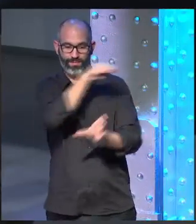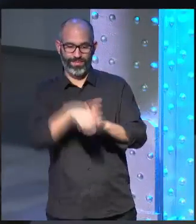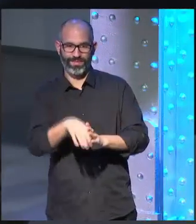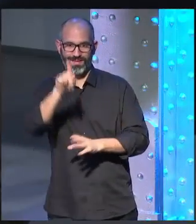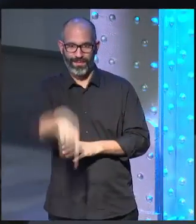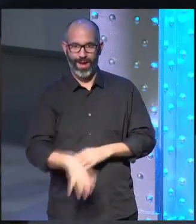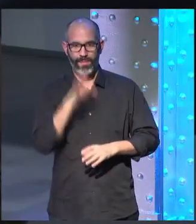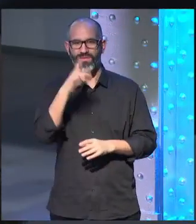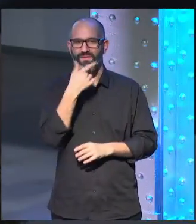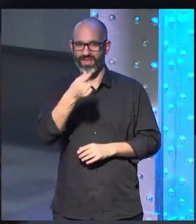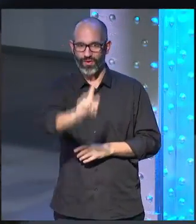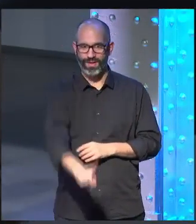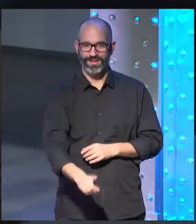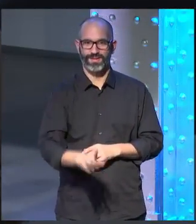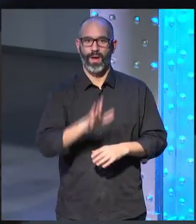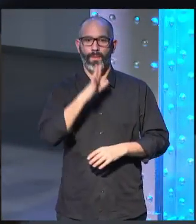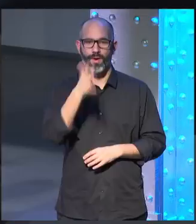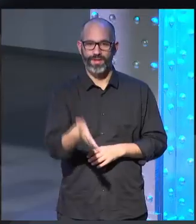fácil,